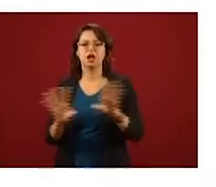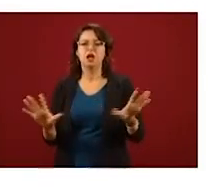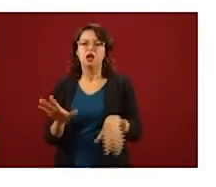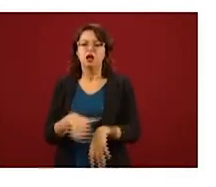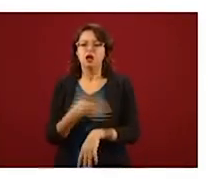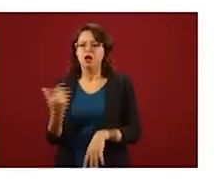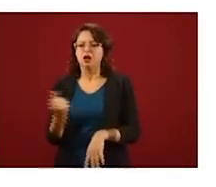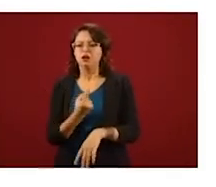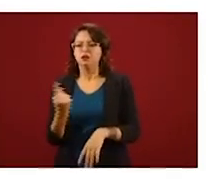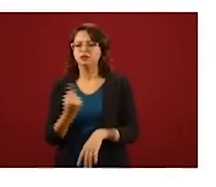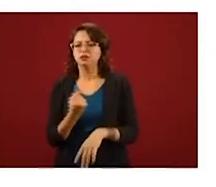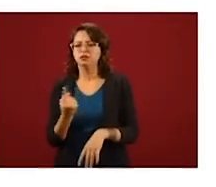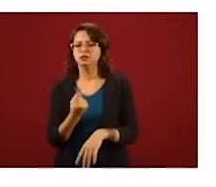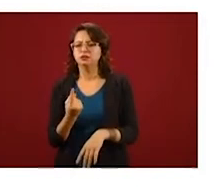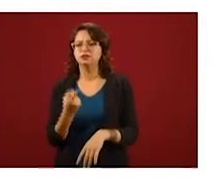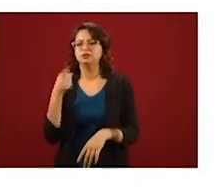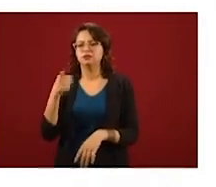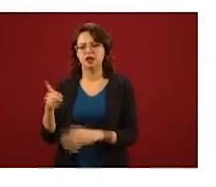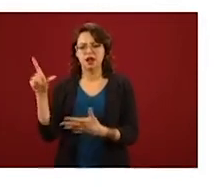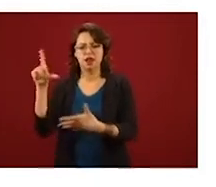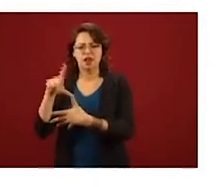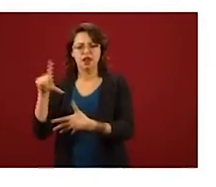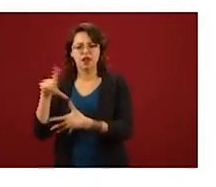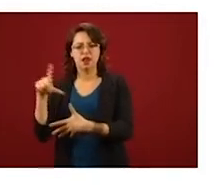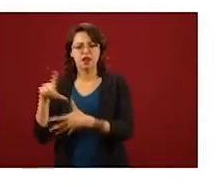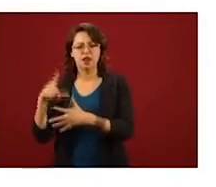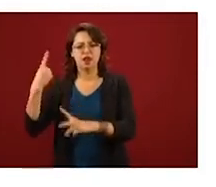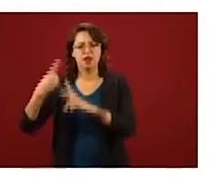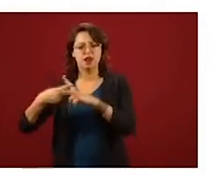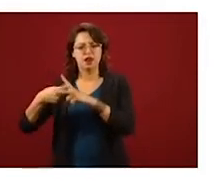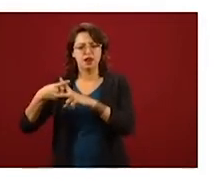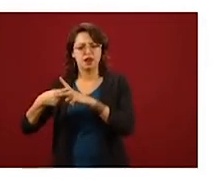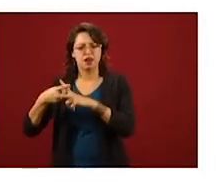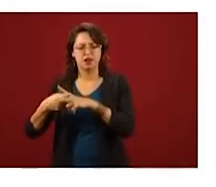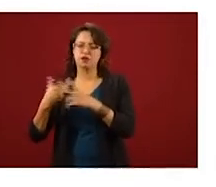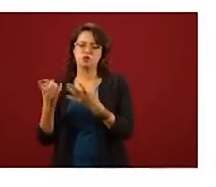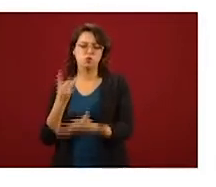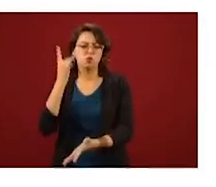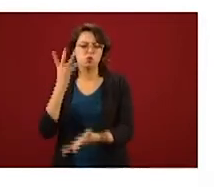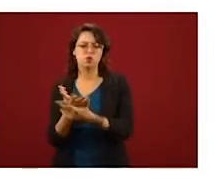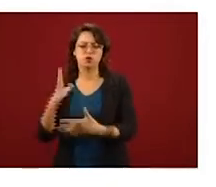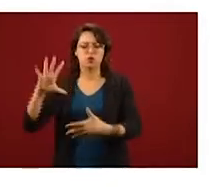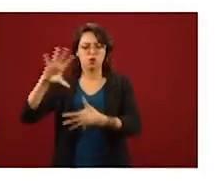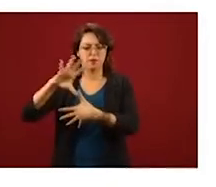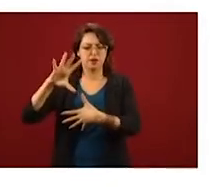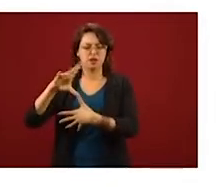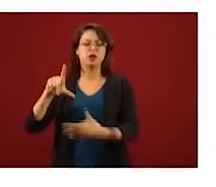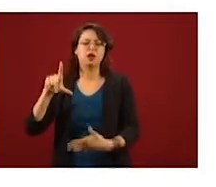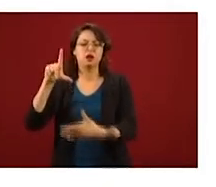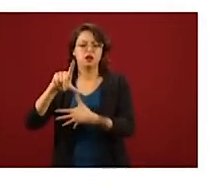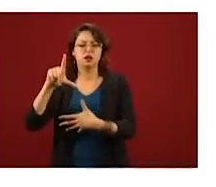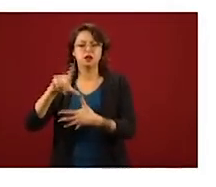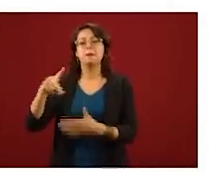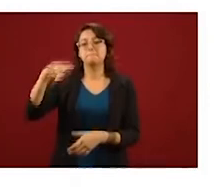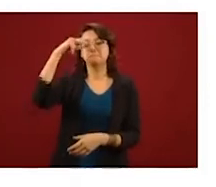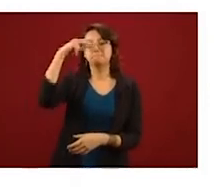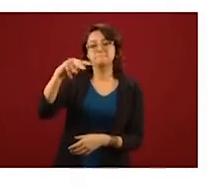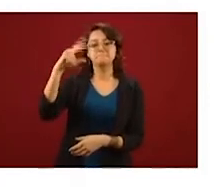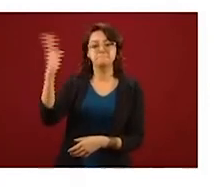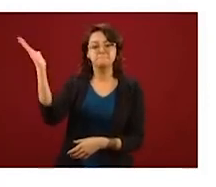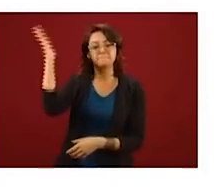índice, este es el Latin Barómetro, el asunto regional, en donde México aparece como